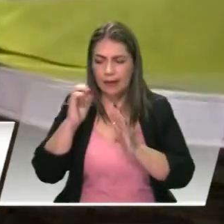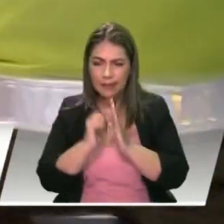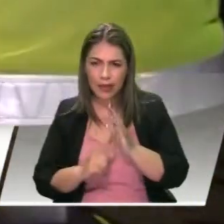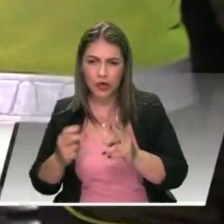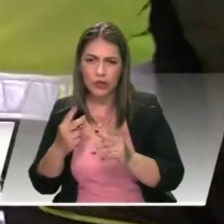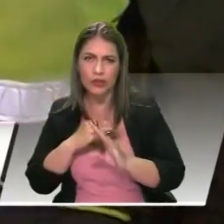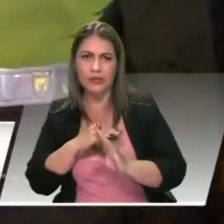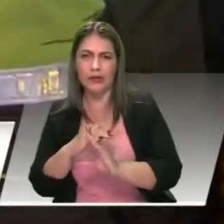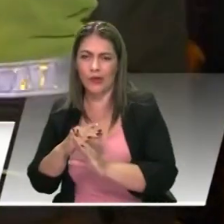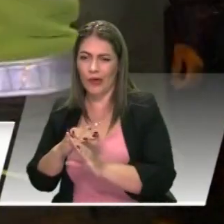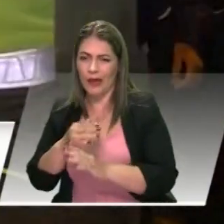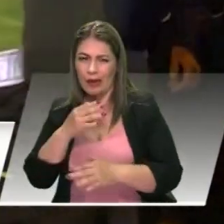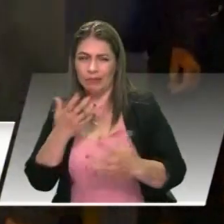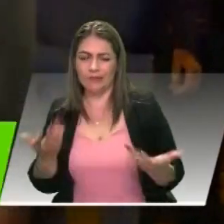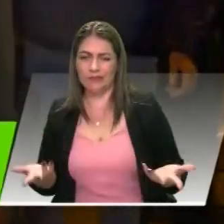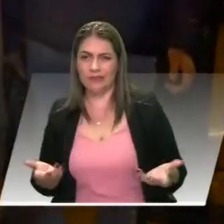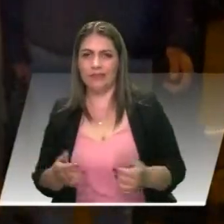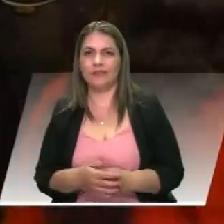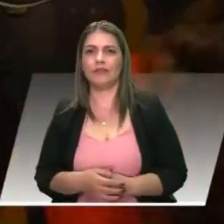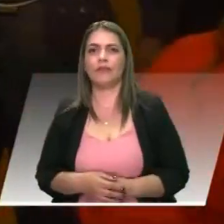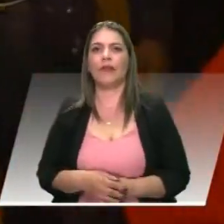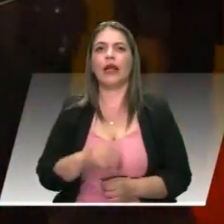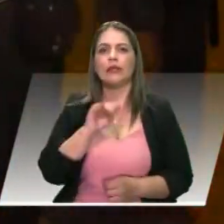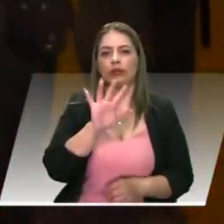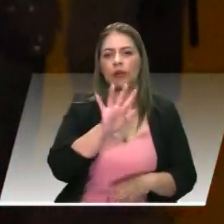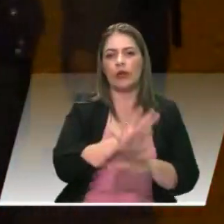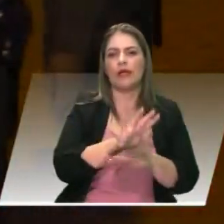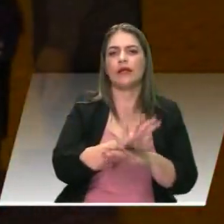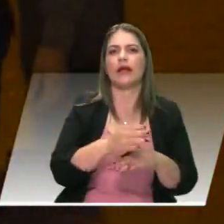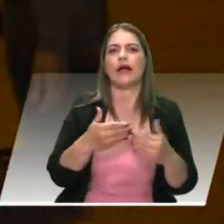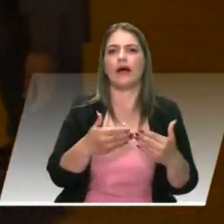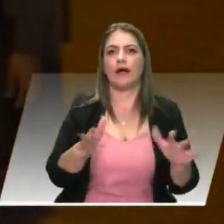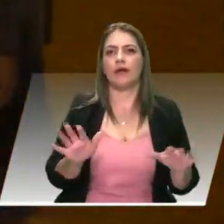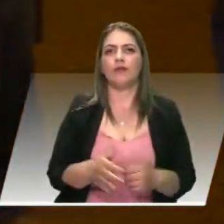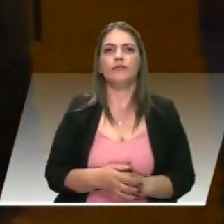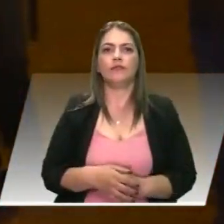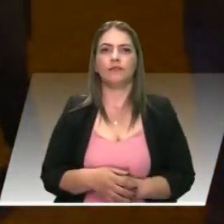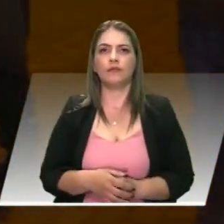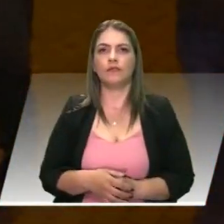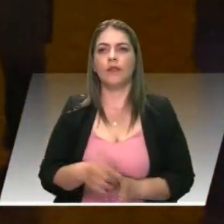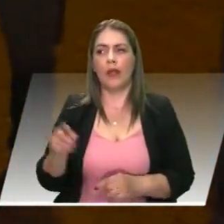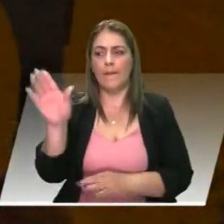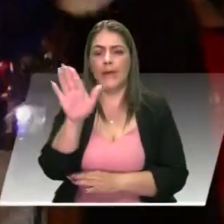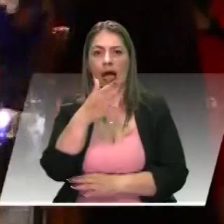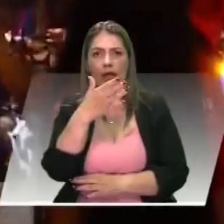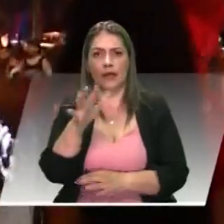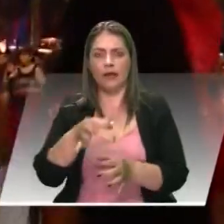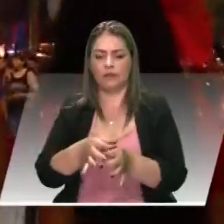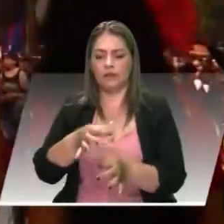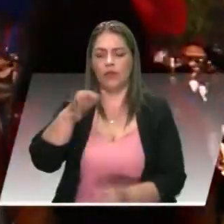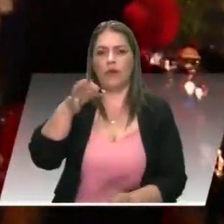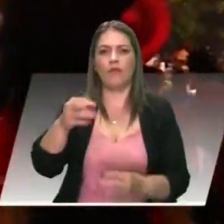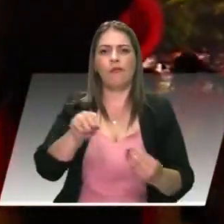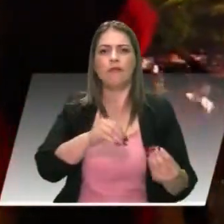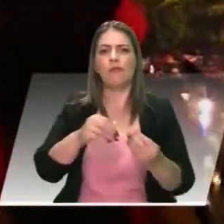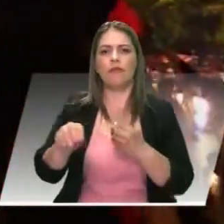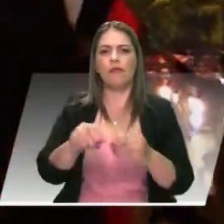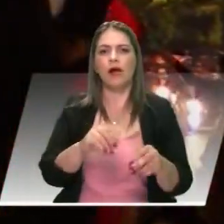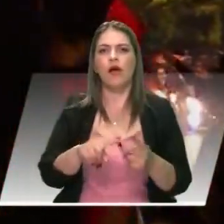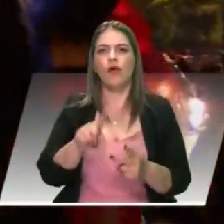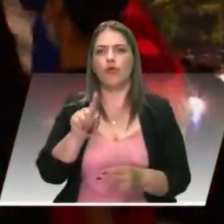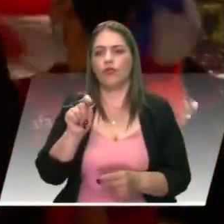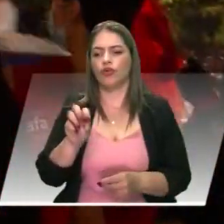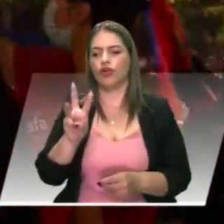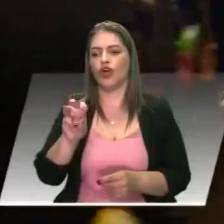Estará abierto desde las cinco de la tarde Está permitido entrar banderas con tubos de PVC de hasta 1.80 metros